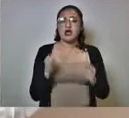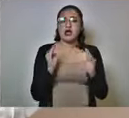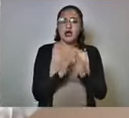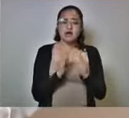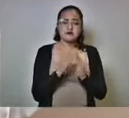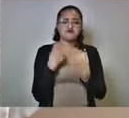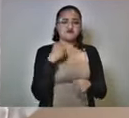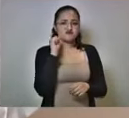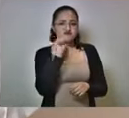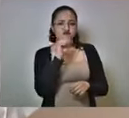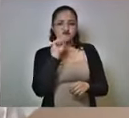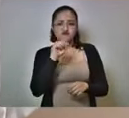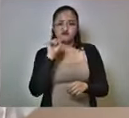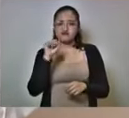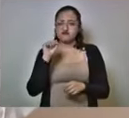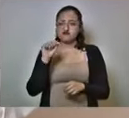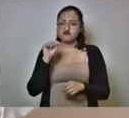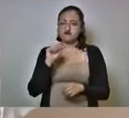casa en todo el estado.